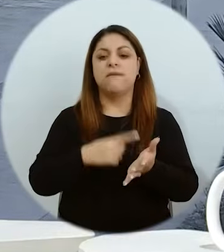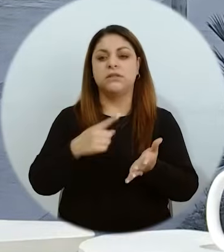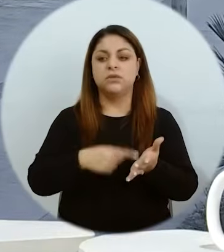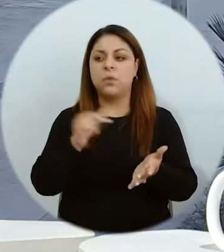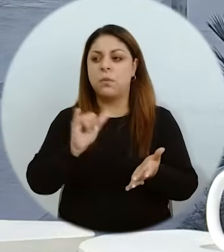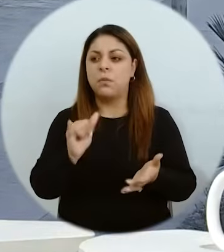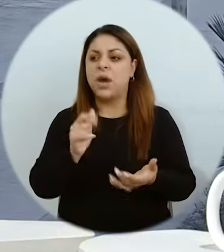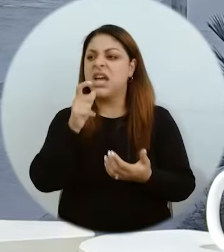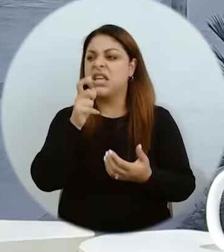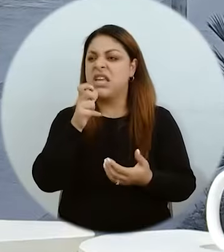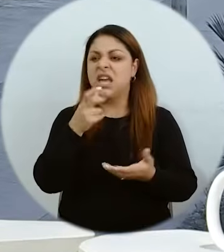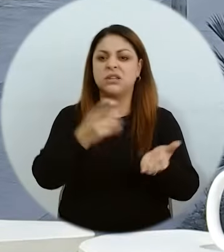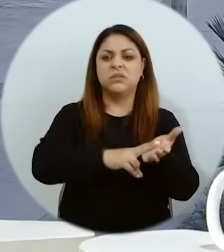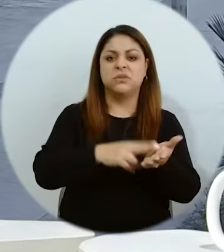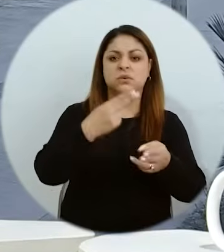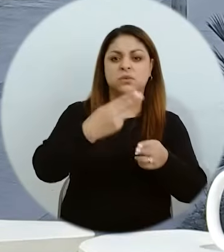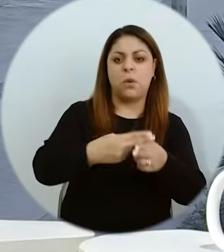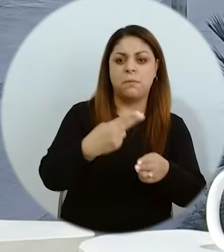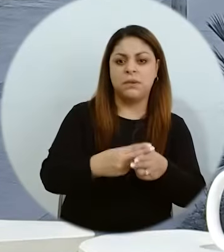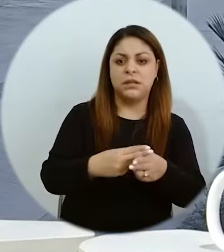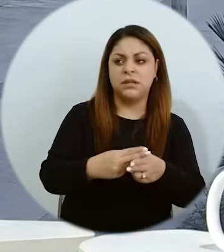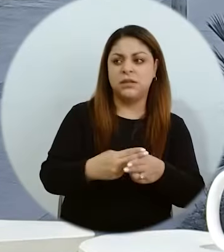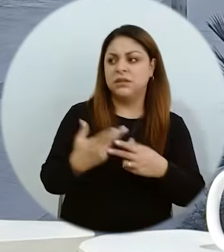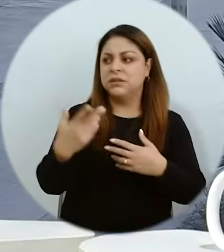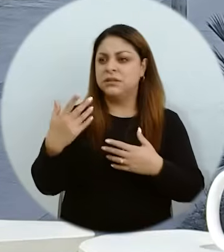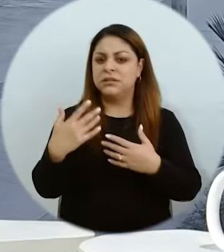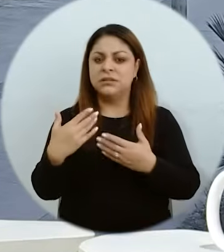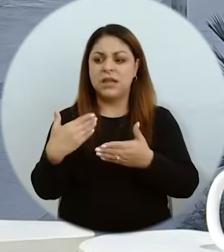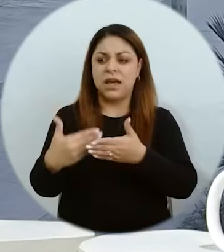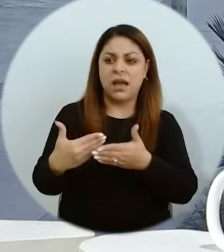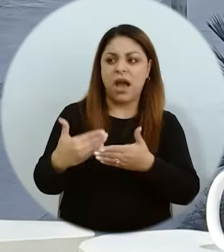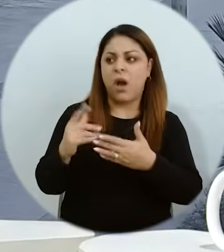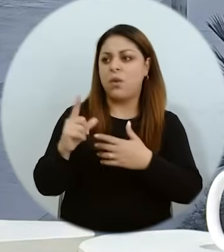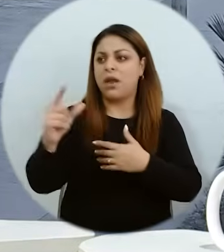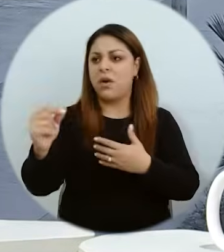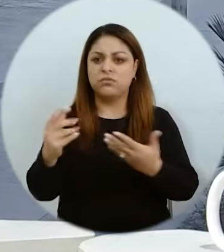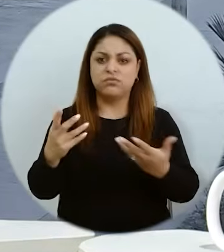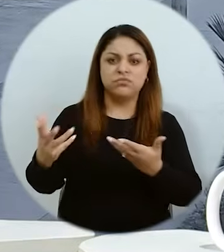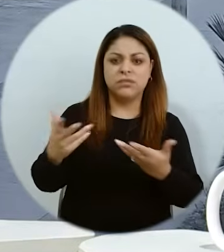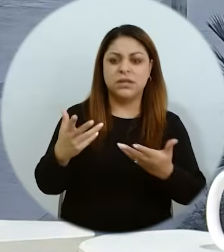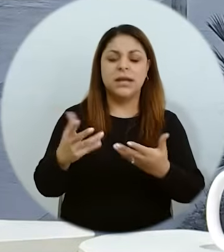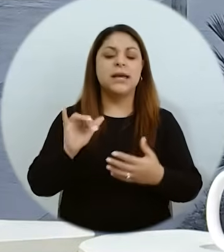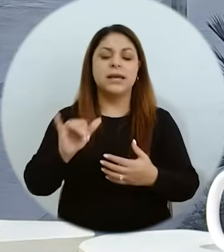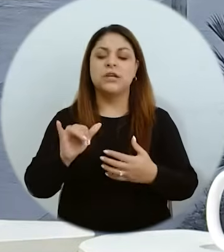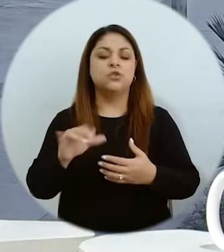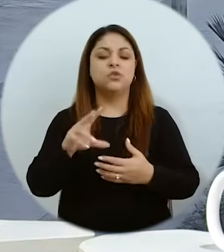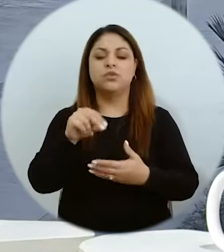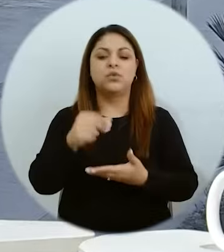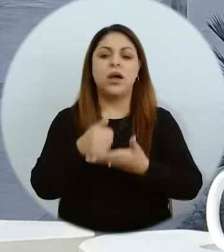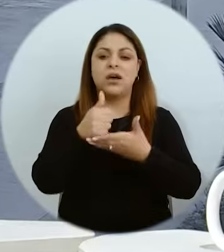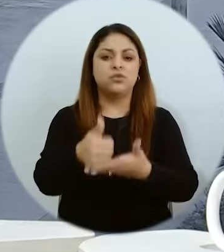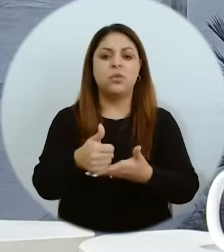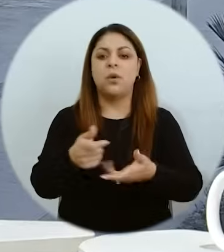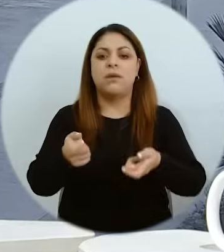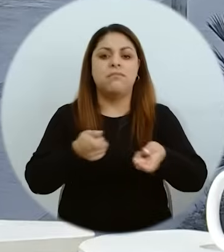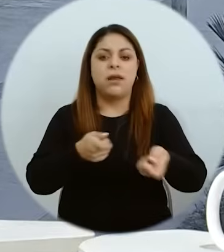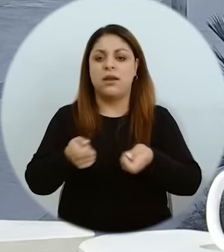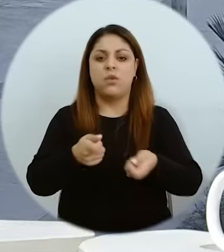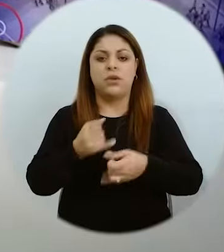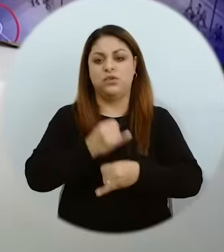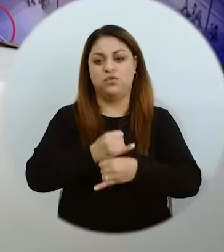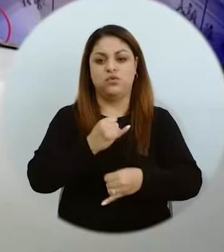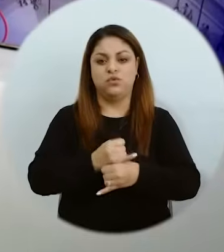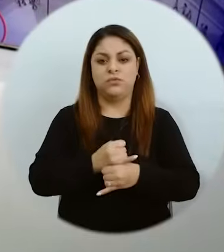más a veces en a quién nombro. Es cercano, es lejano. Eso no